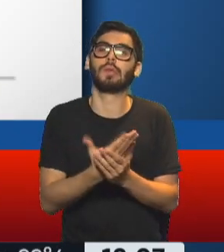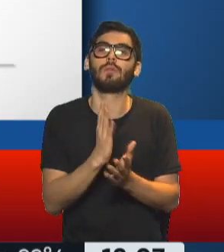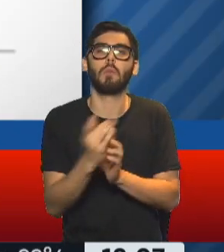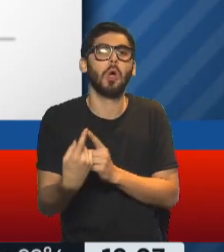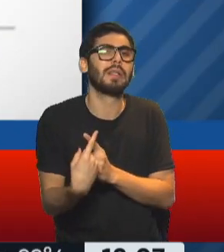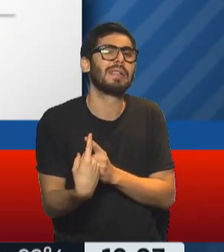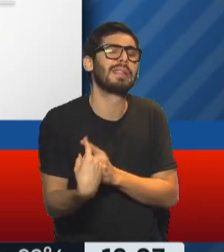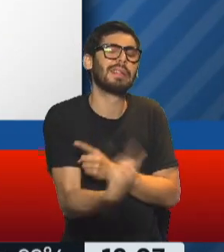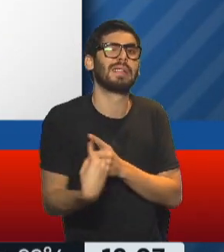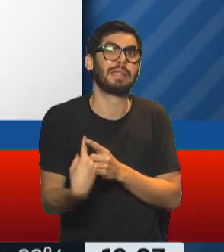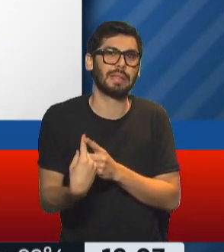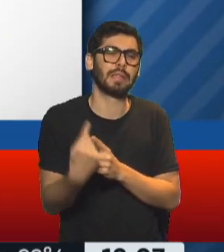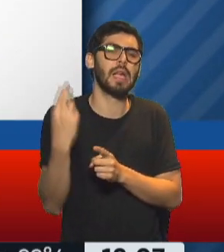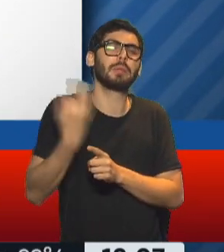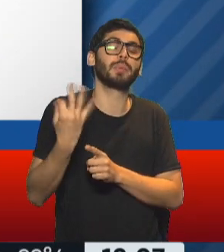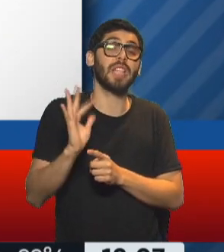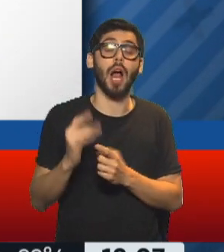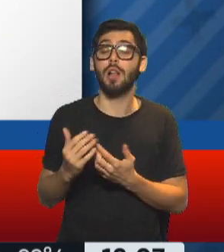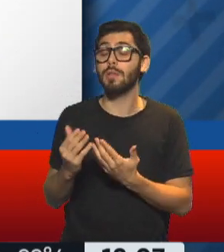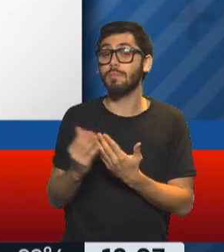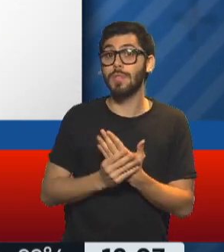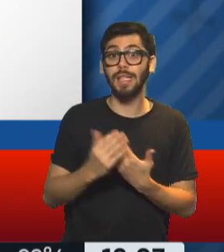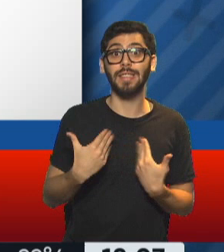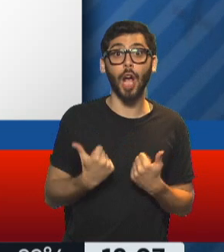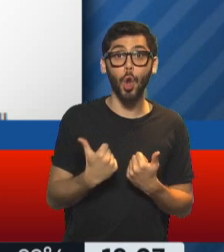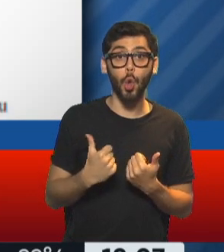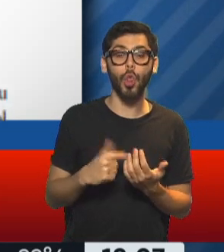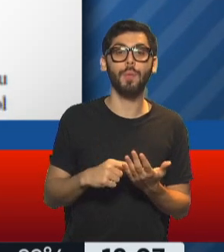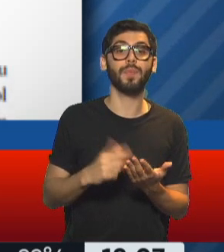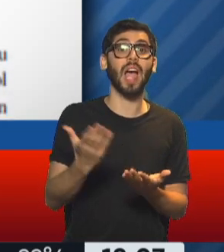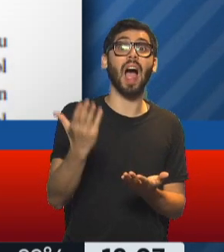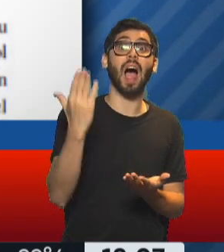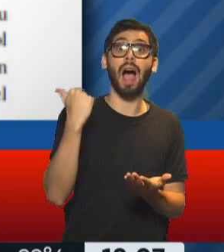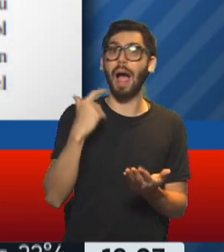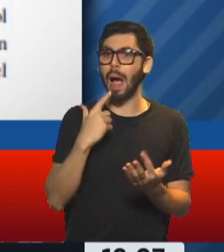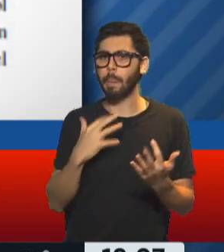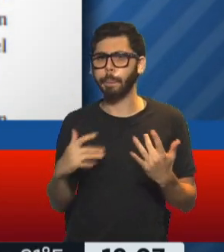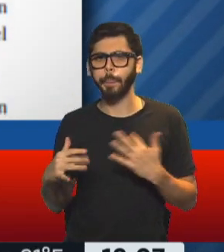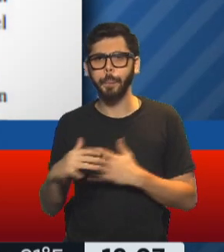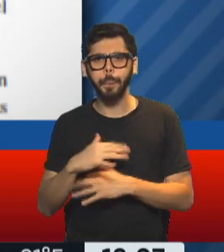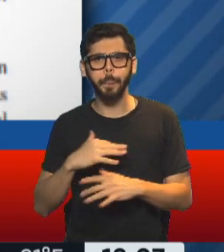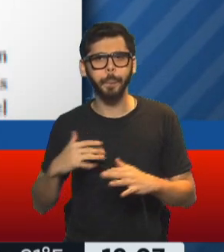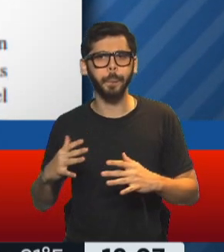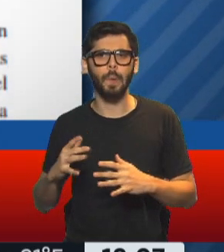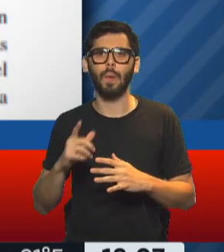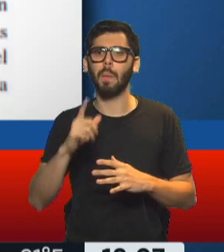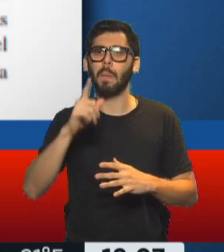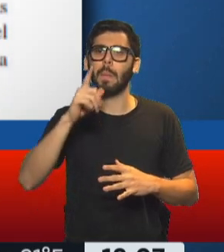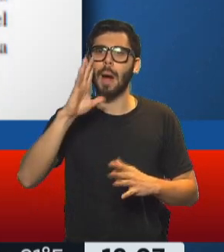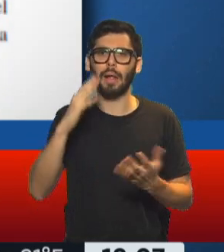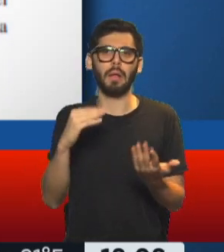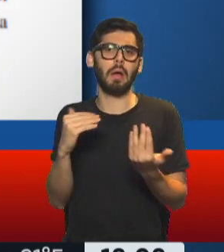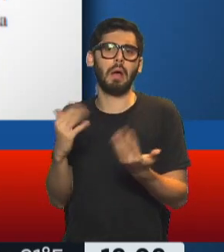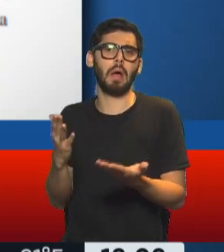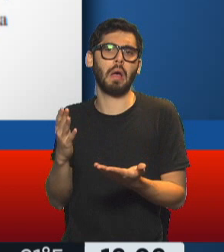sanitario, la respuesta de Salud, más allá de que anoche había existido, se había generalizado una versión de que había recibido ese aval para